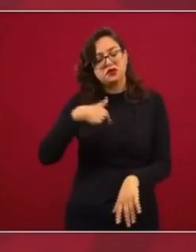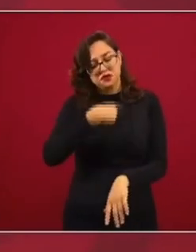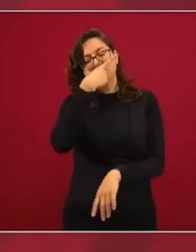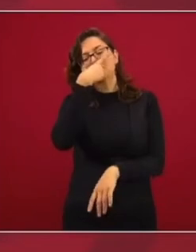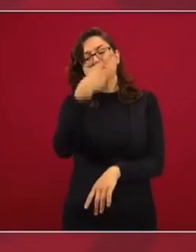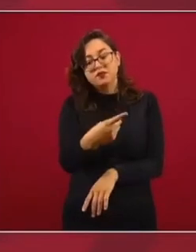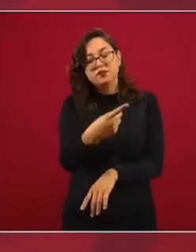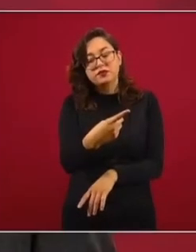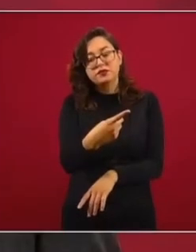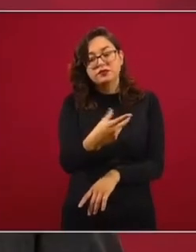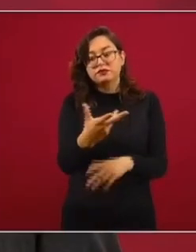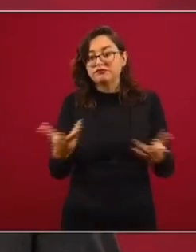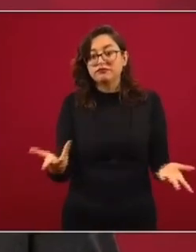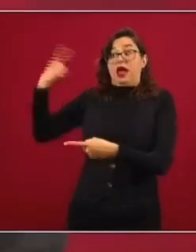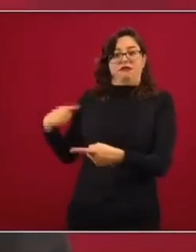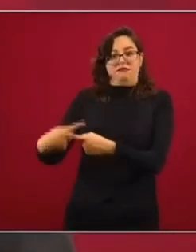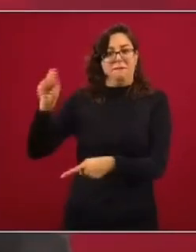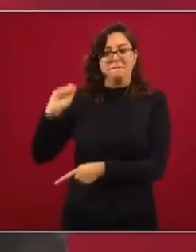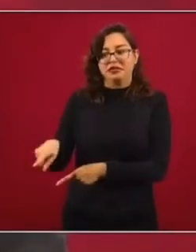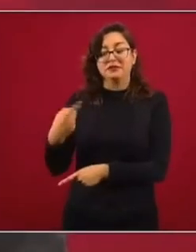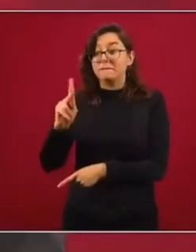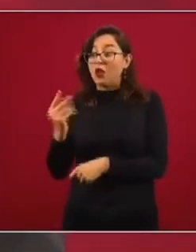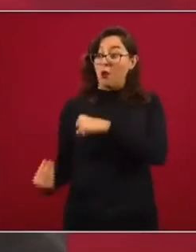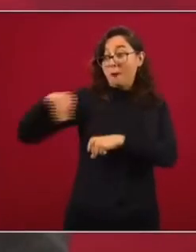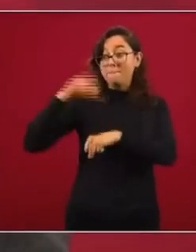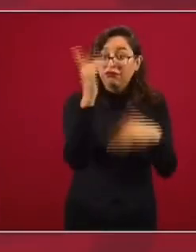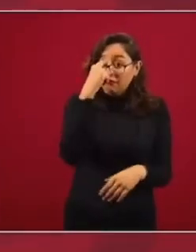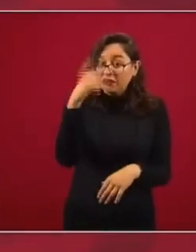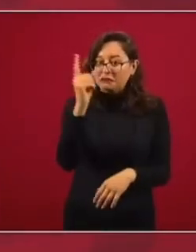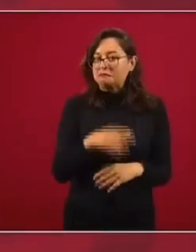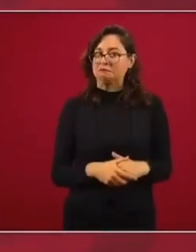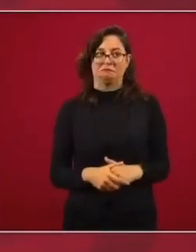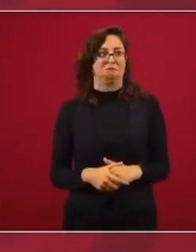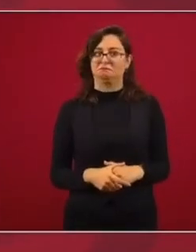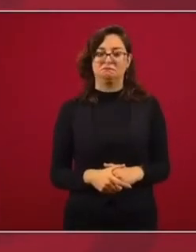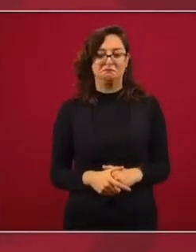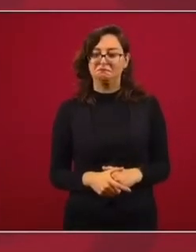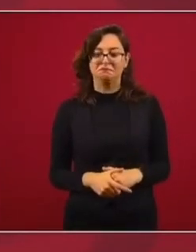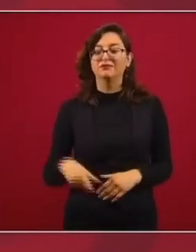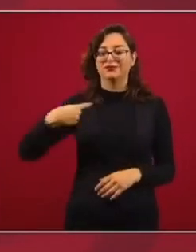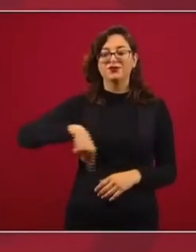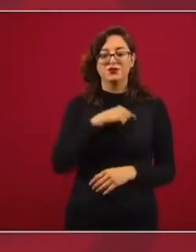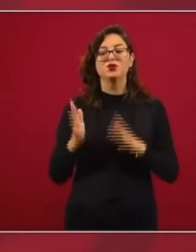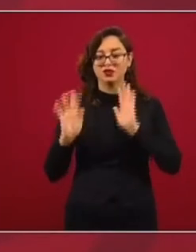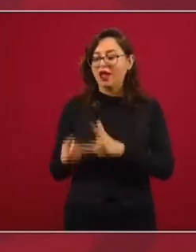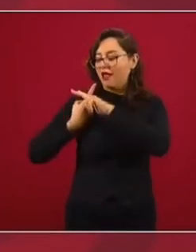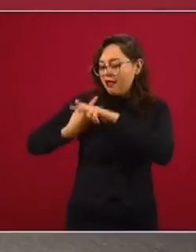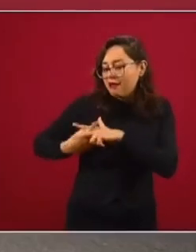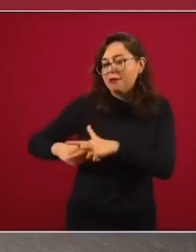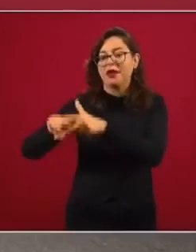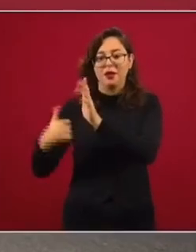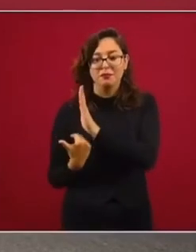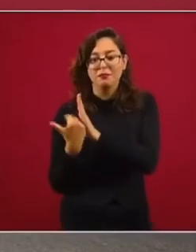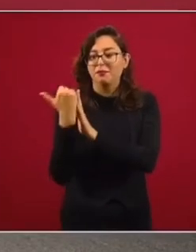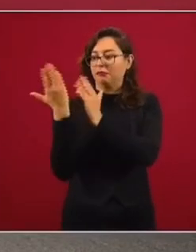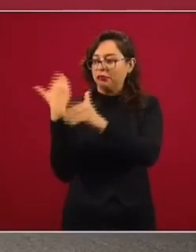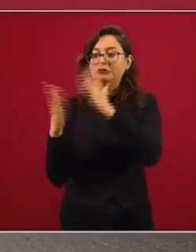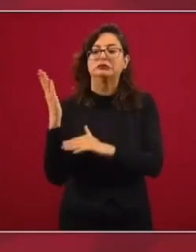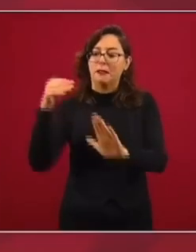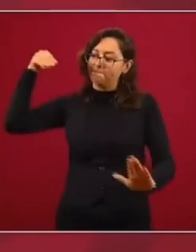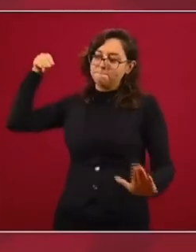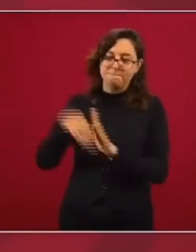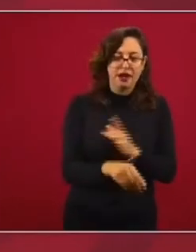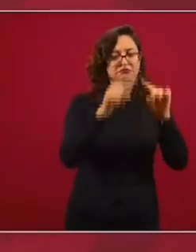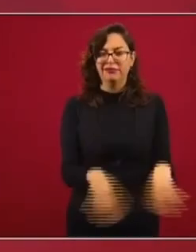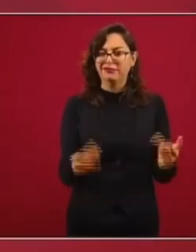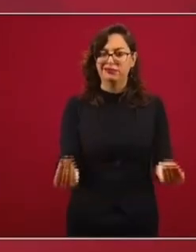nosotros a contratar más deuda, como lo hicieron otros países. Nosotros ya vamos de salida. VV, caímos y ya